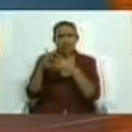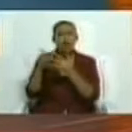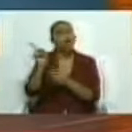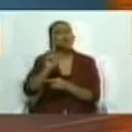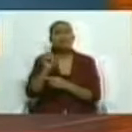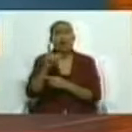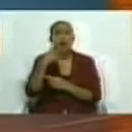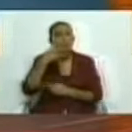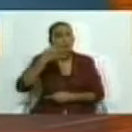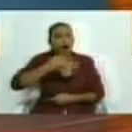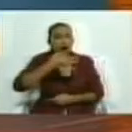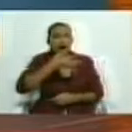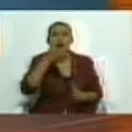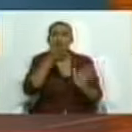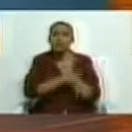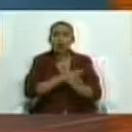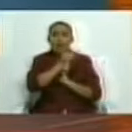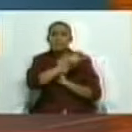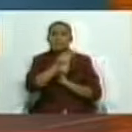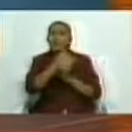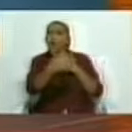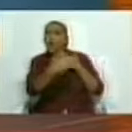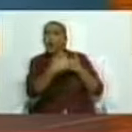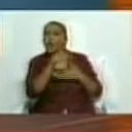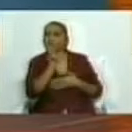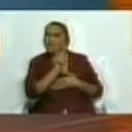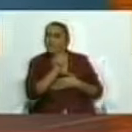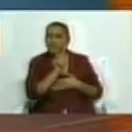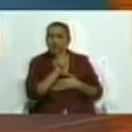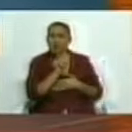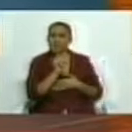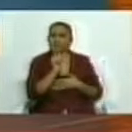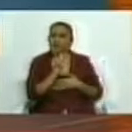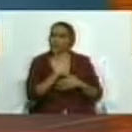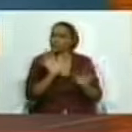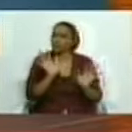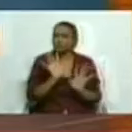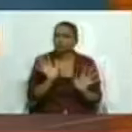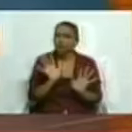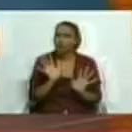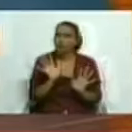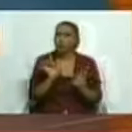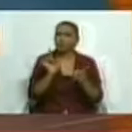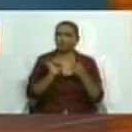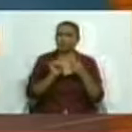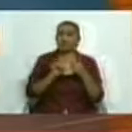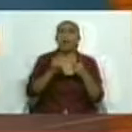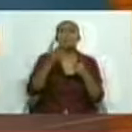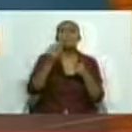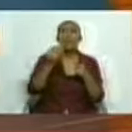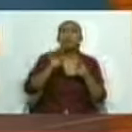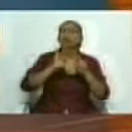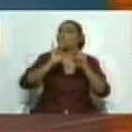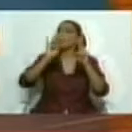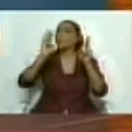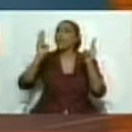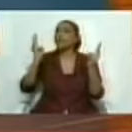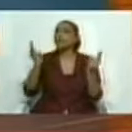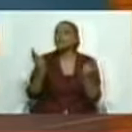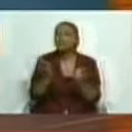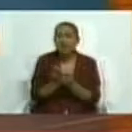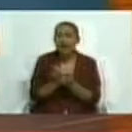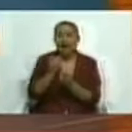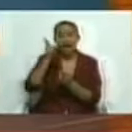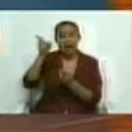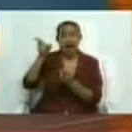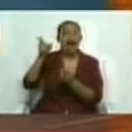lejos Lamentablemente el líder mundial en muertes por sobredosis de droga qué terrible